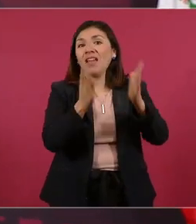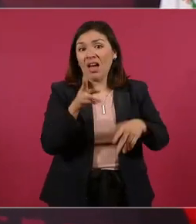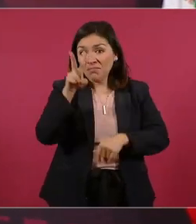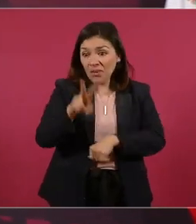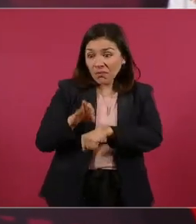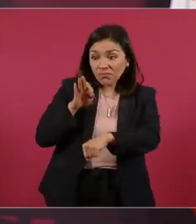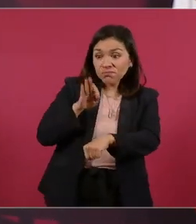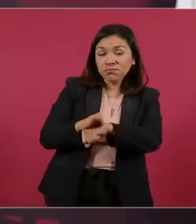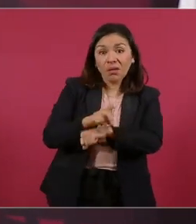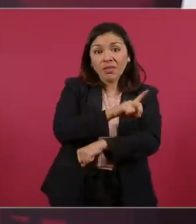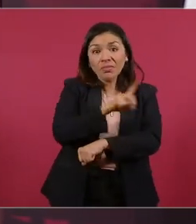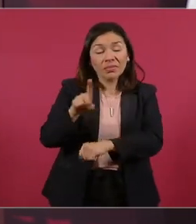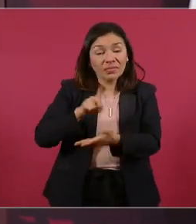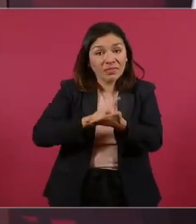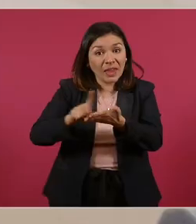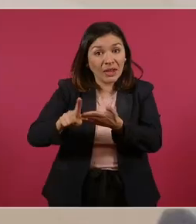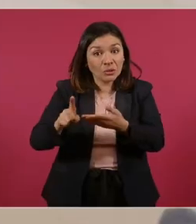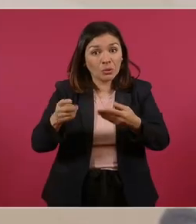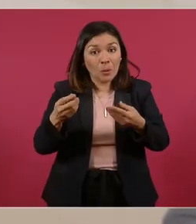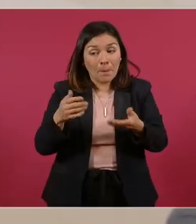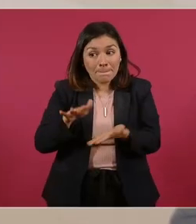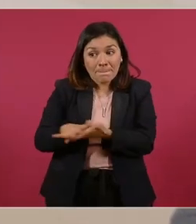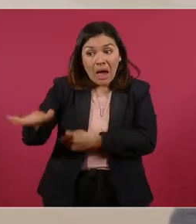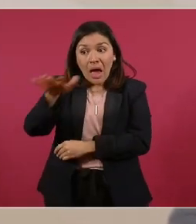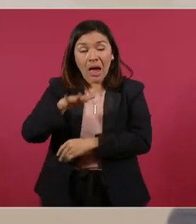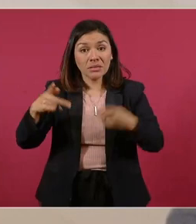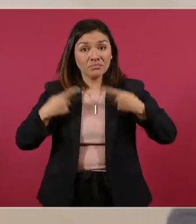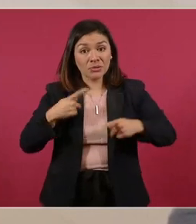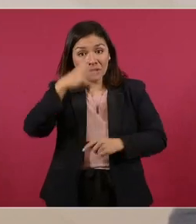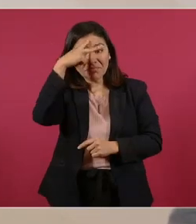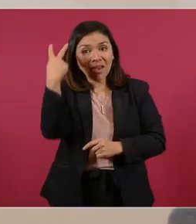derechos de la mayoría de los mexicanos,